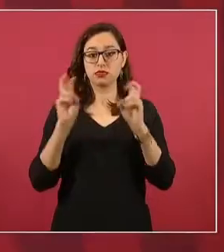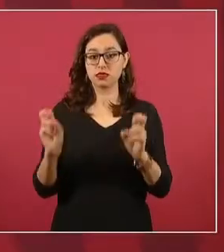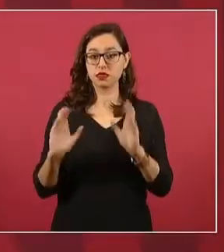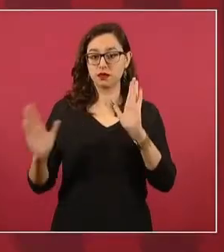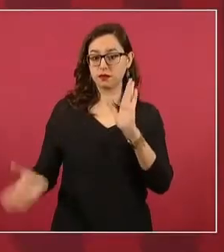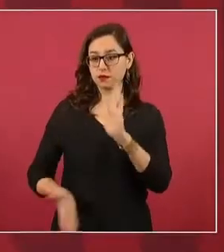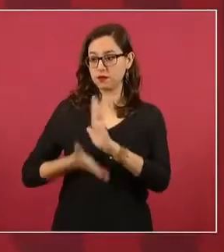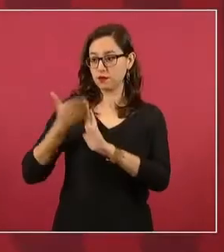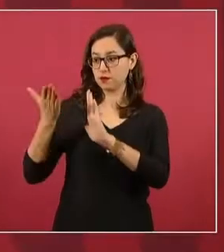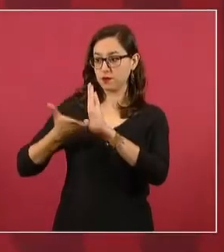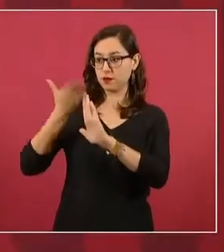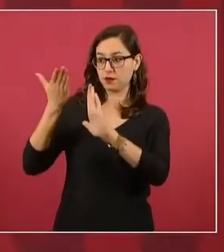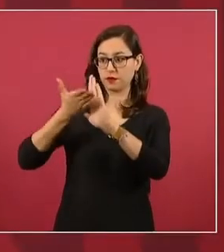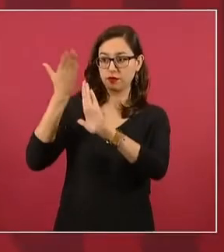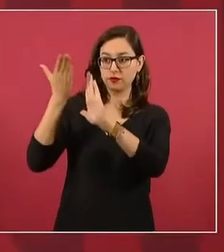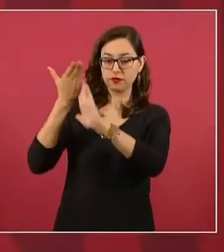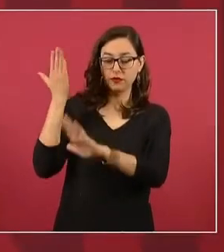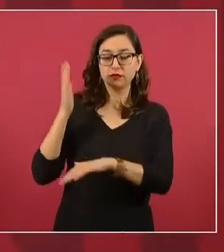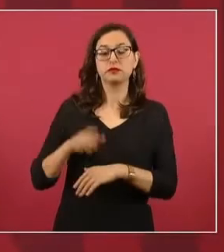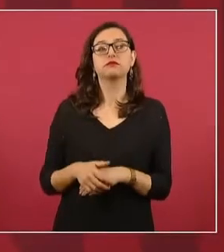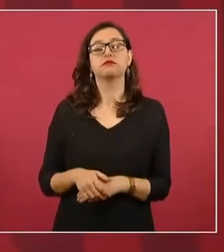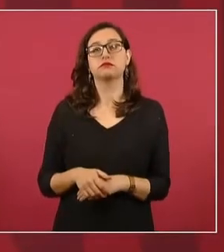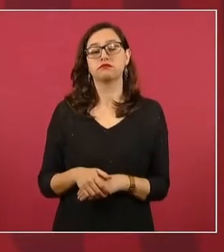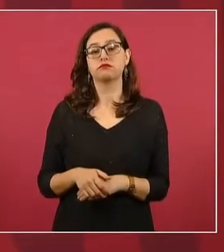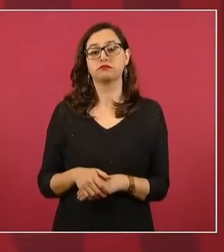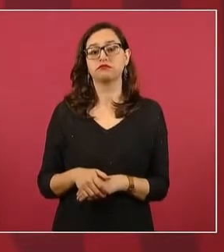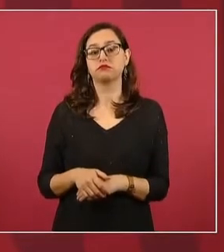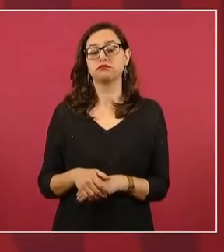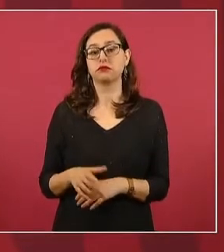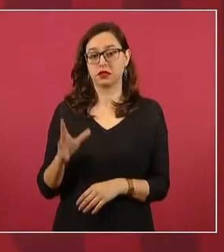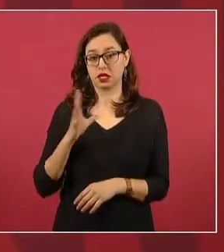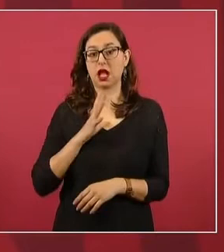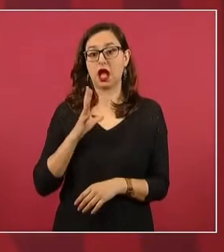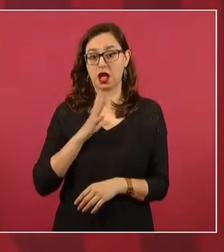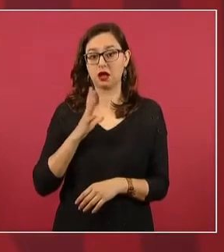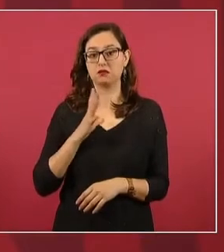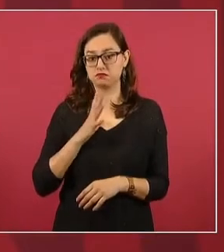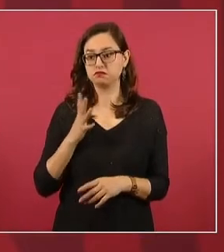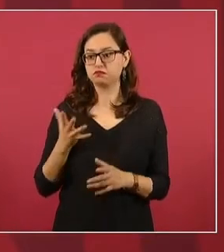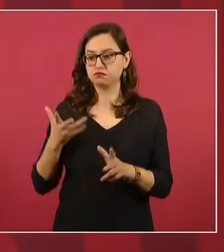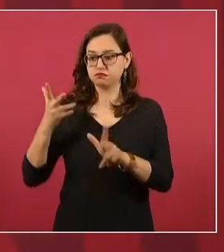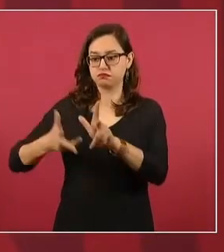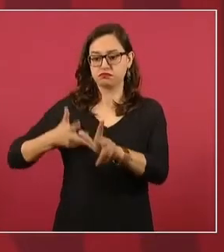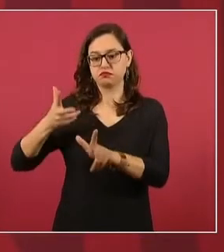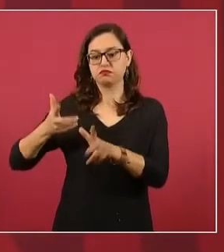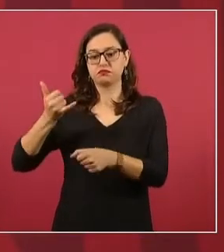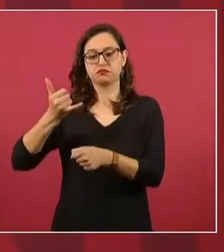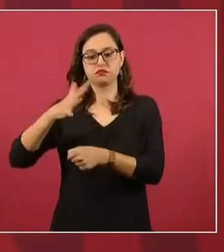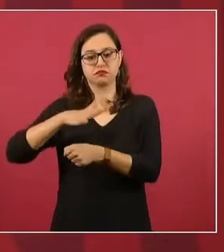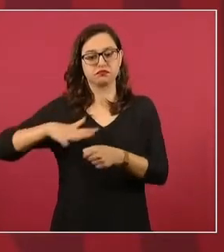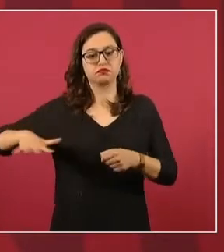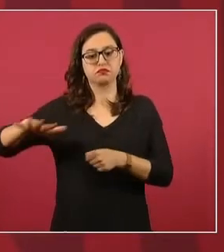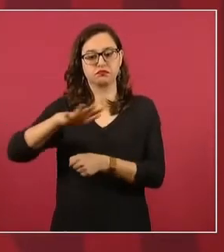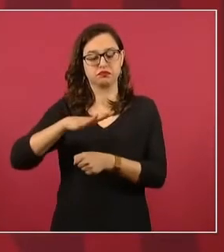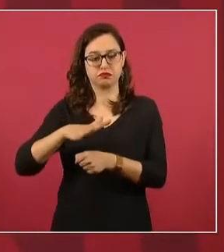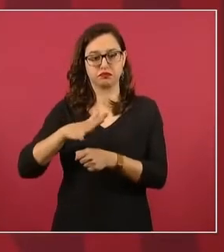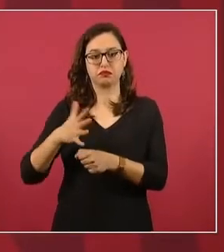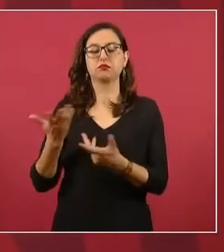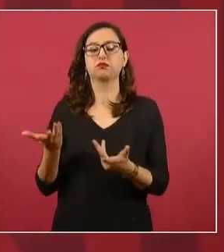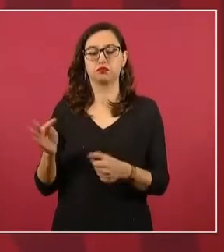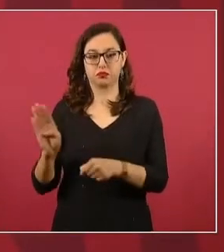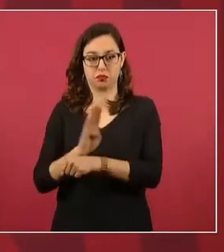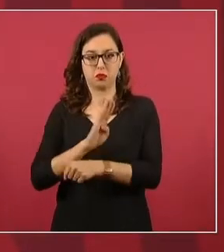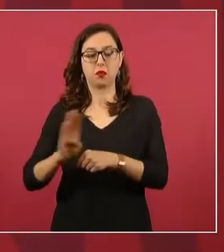pues se van a beneficiar con las obras del Istmo. O sea, se